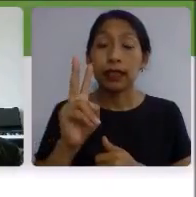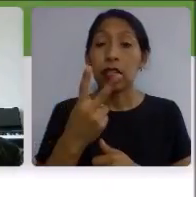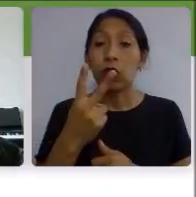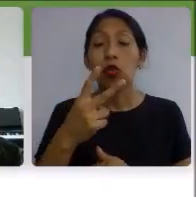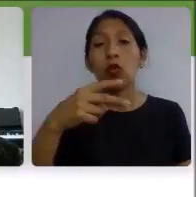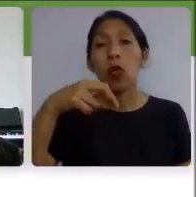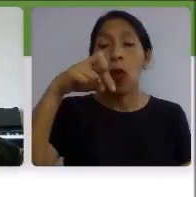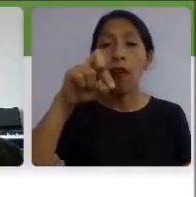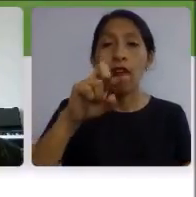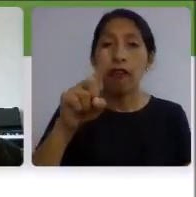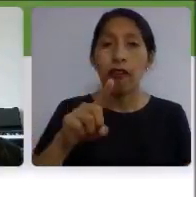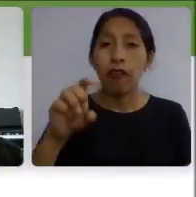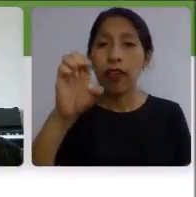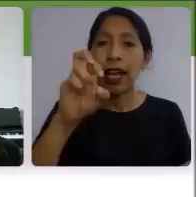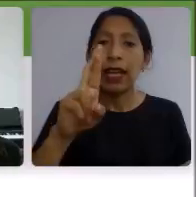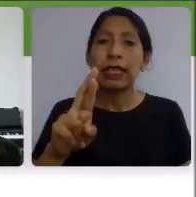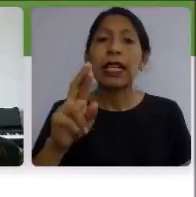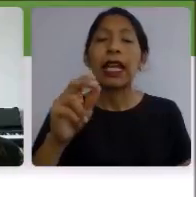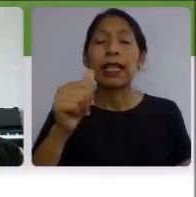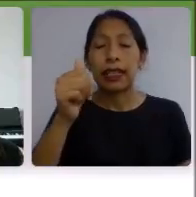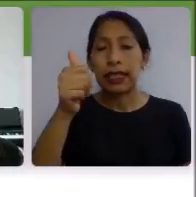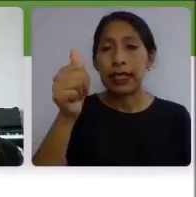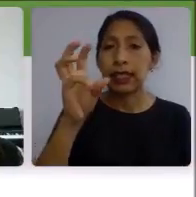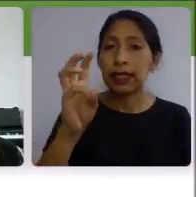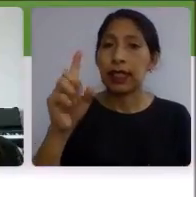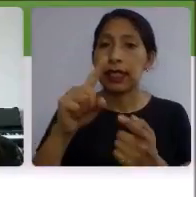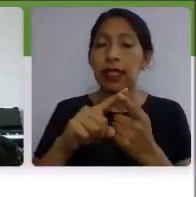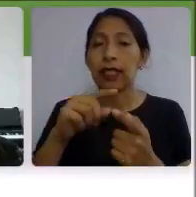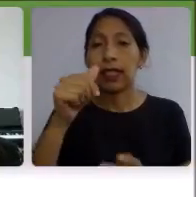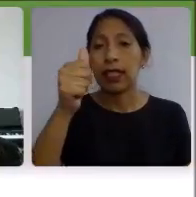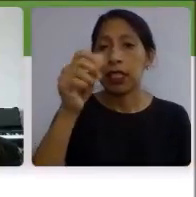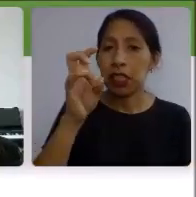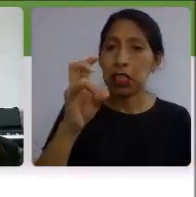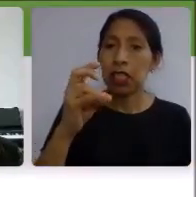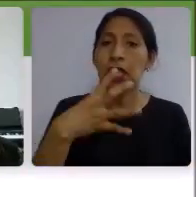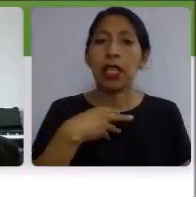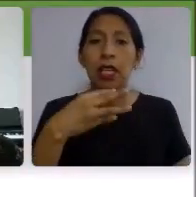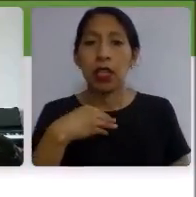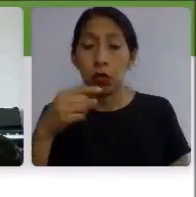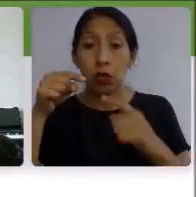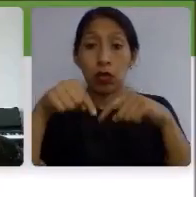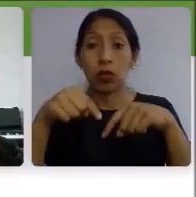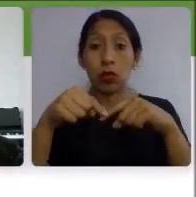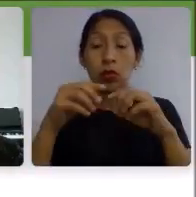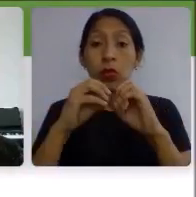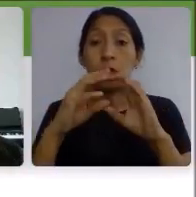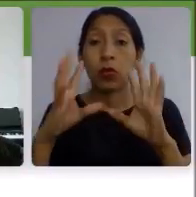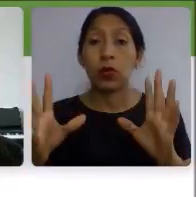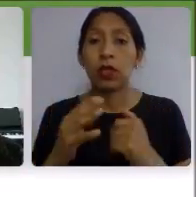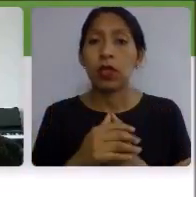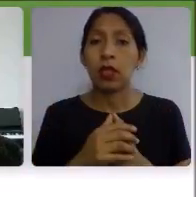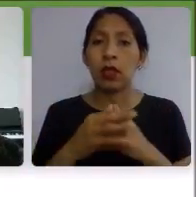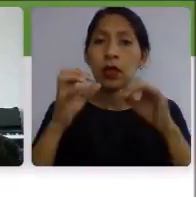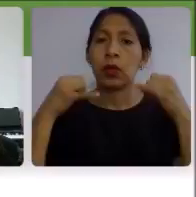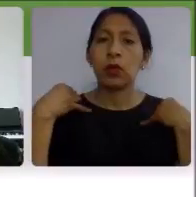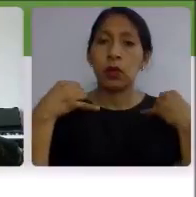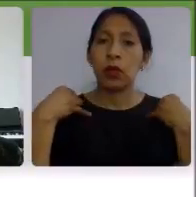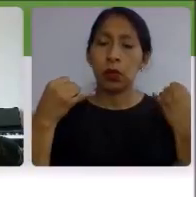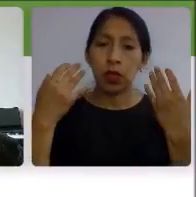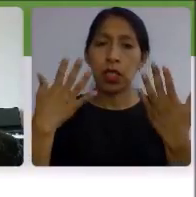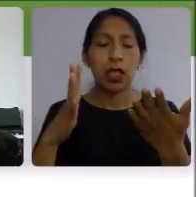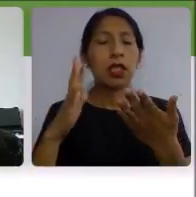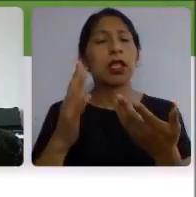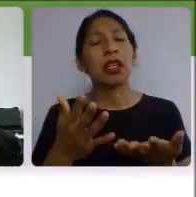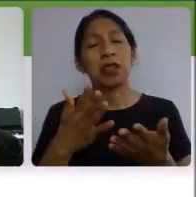a los grupos de adolescentes de 16 y 17 años estos últimos días. Entonces, hasta los adolescentes ya van a estar